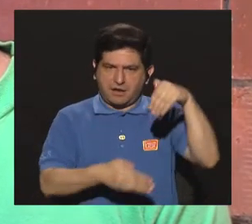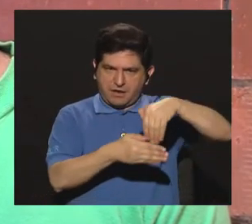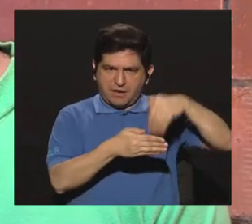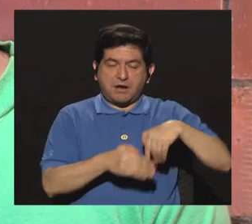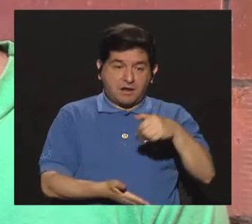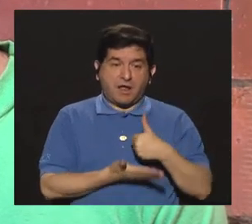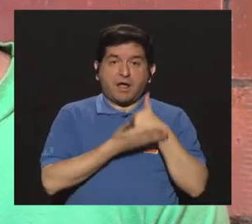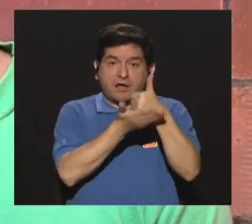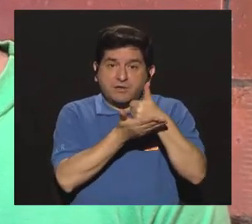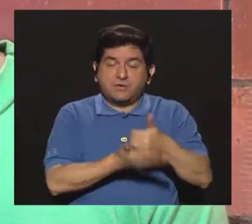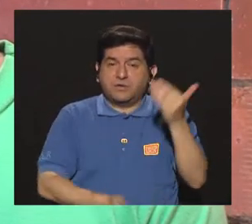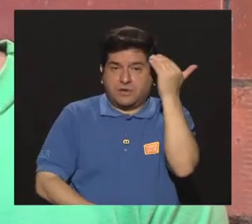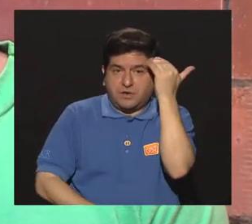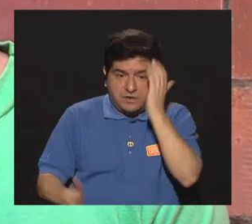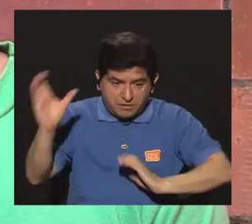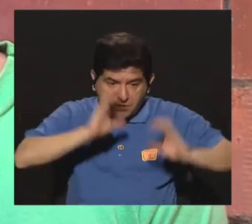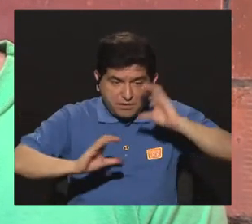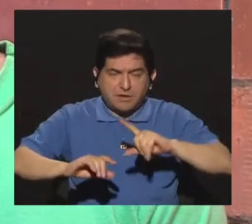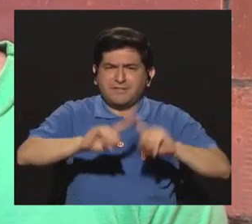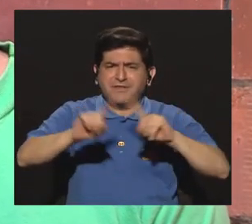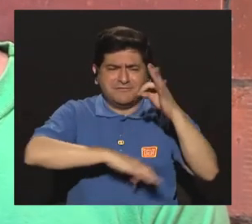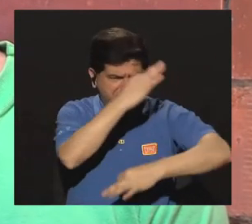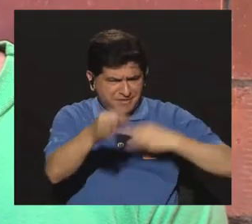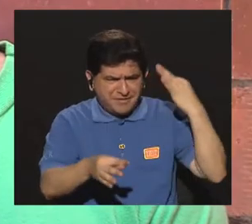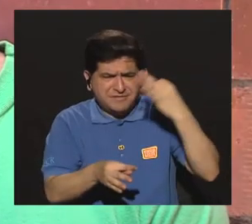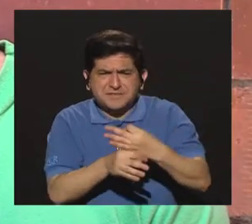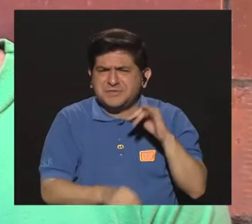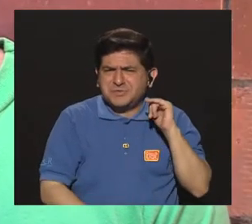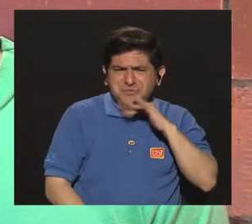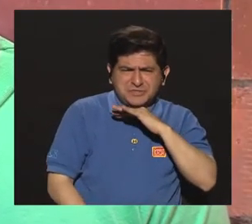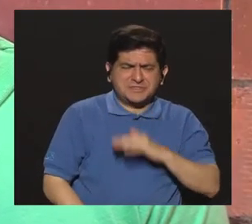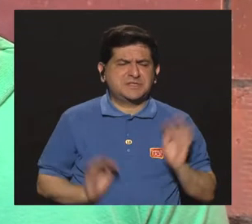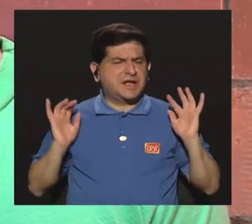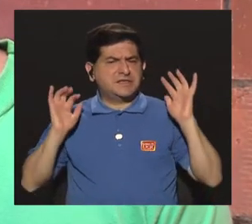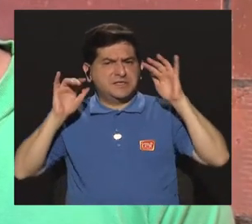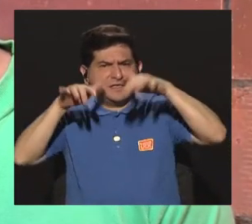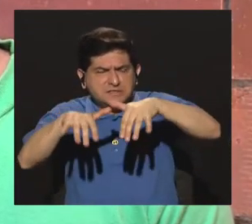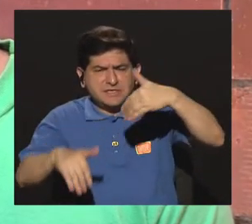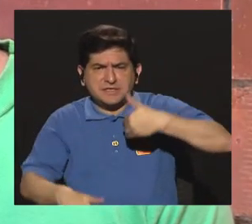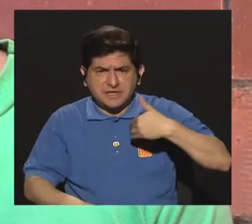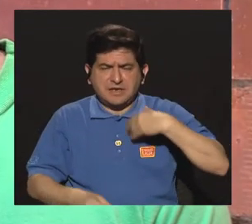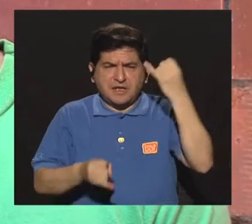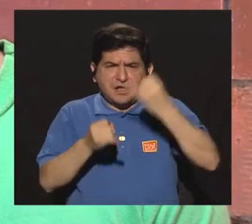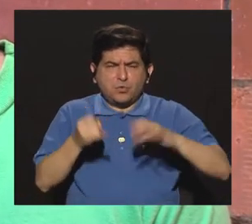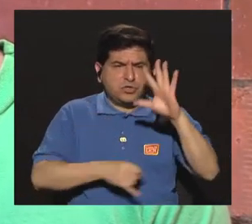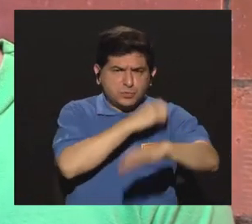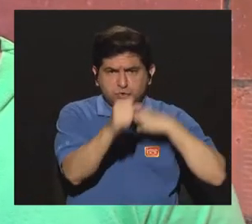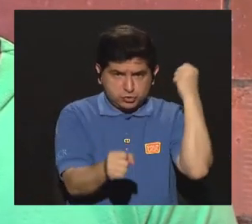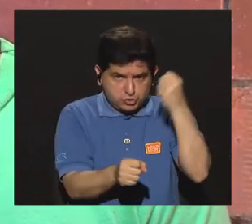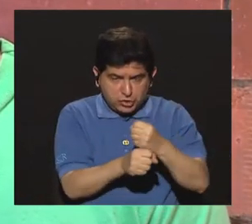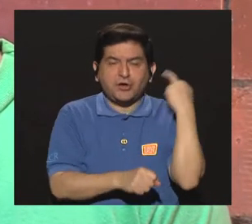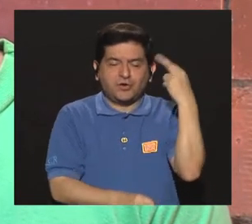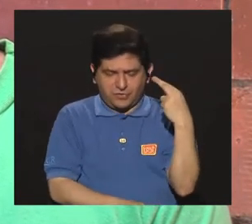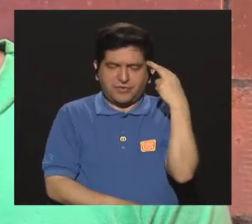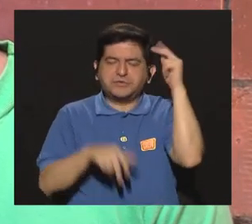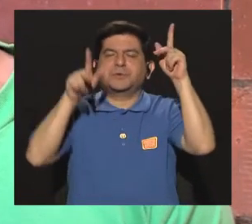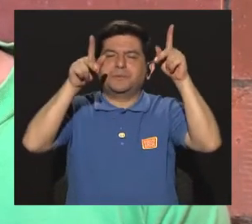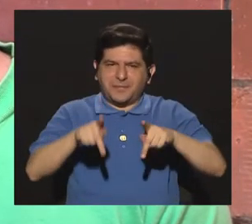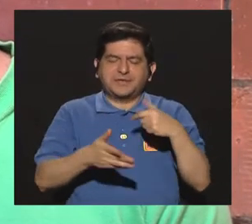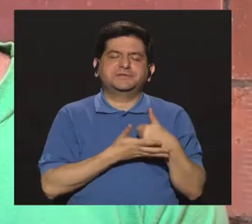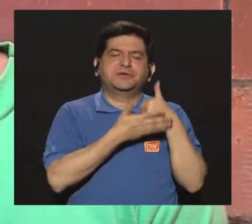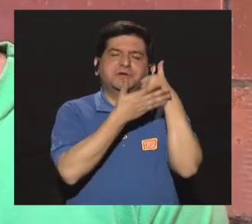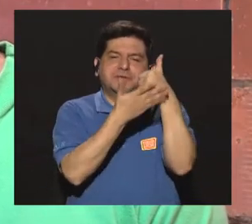colección y eso aporta el conocimiento científico muchos de los especies raras migratorias que tenemos de los últimos cinco años es